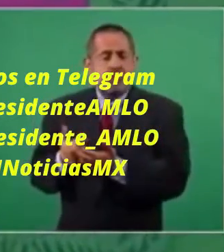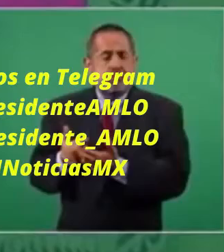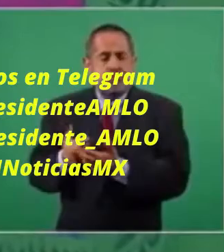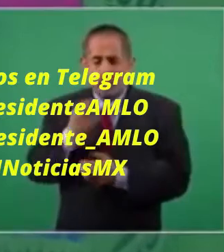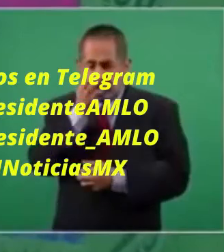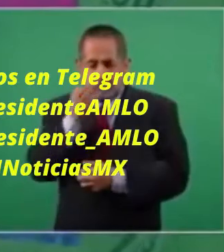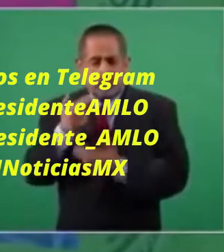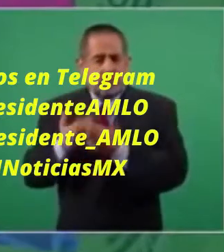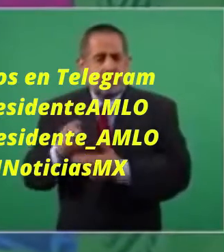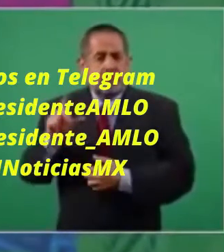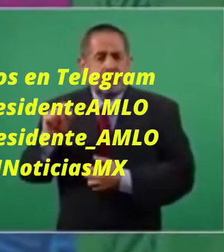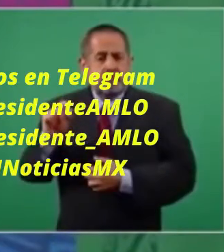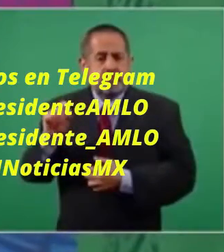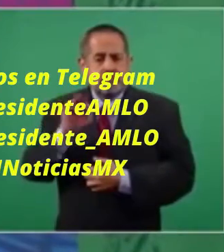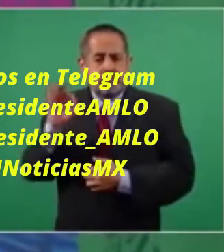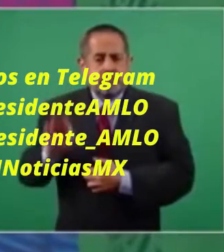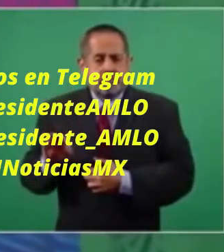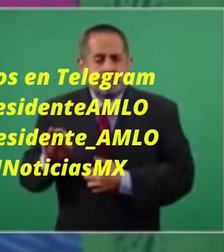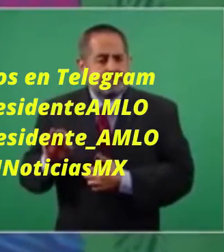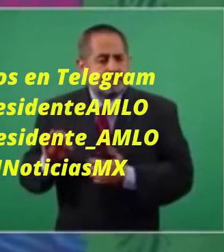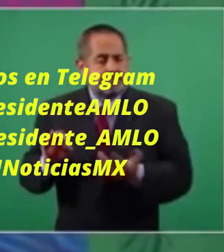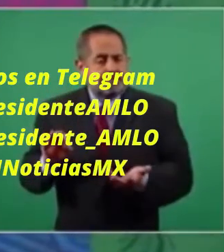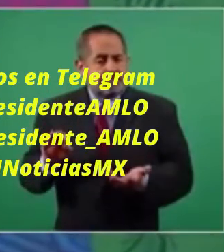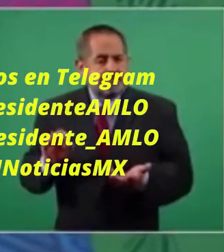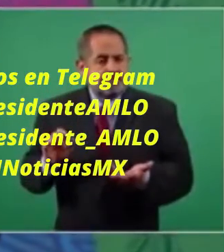tenemos el 20%.